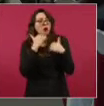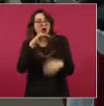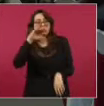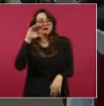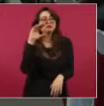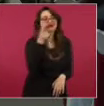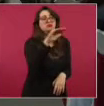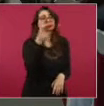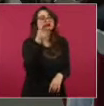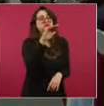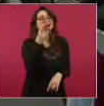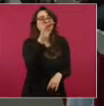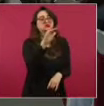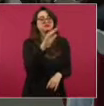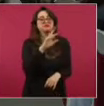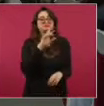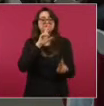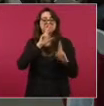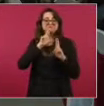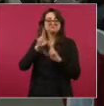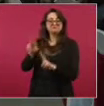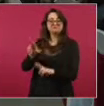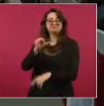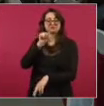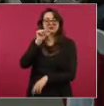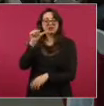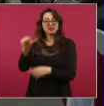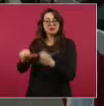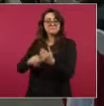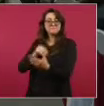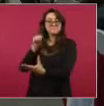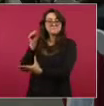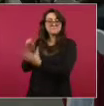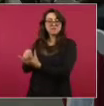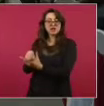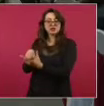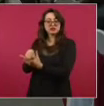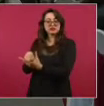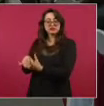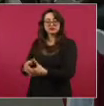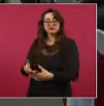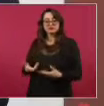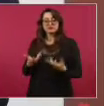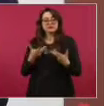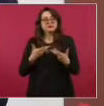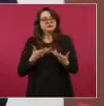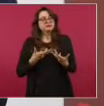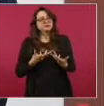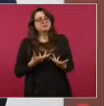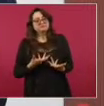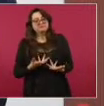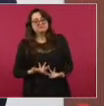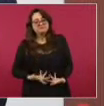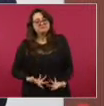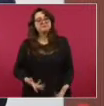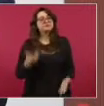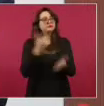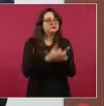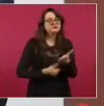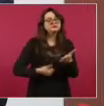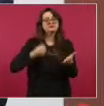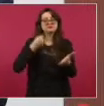su responsabilidad social porque no había justicia